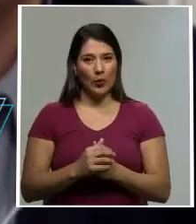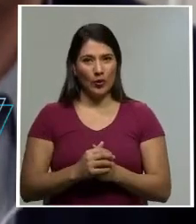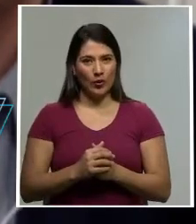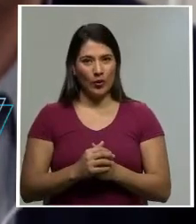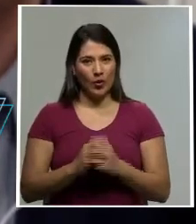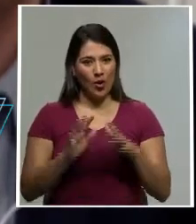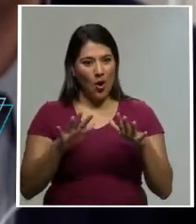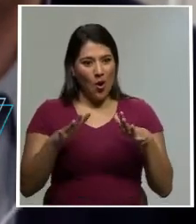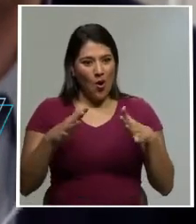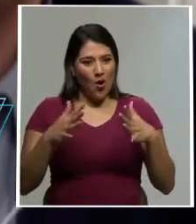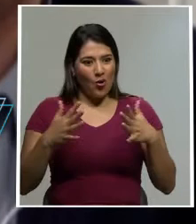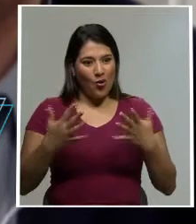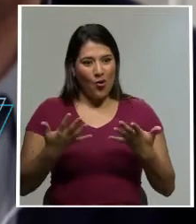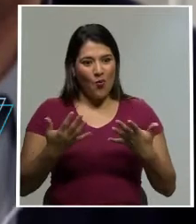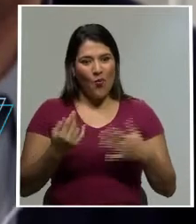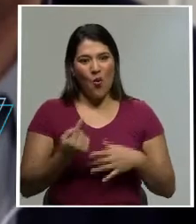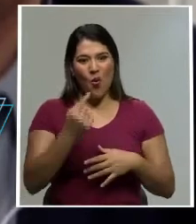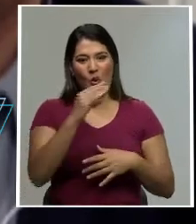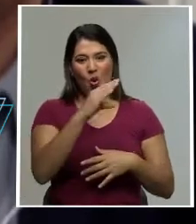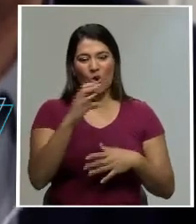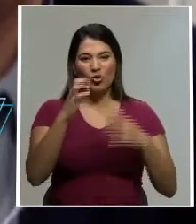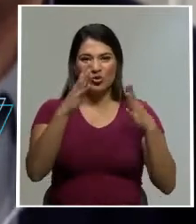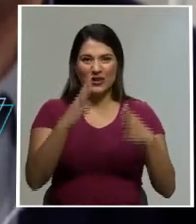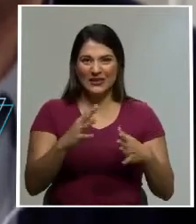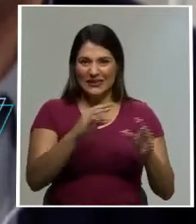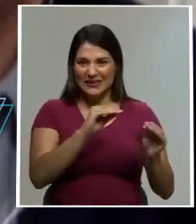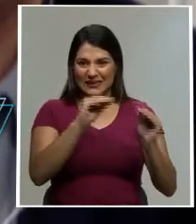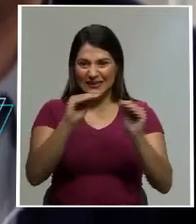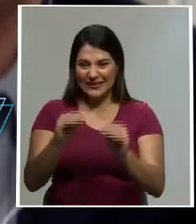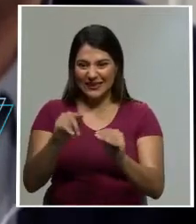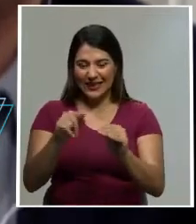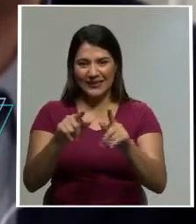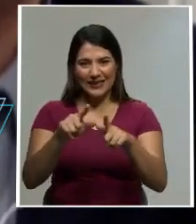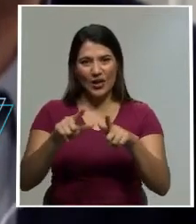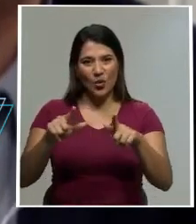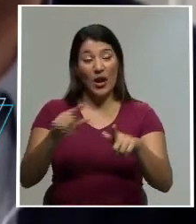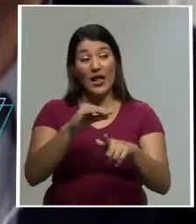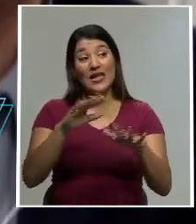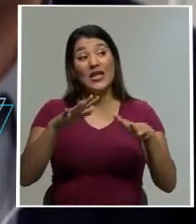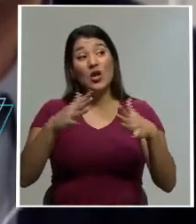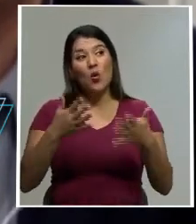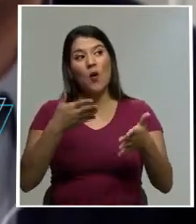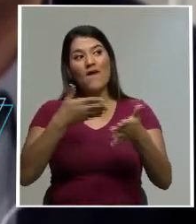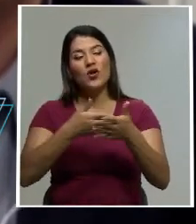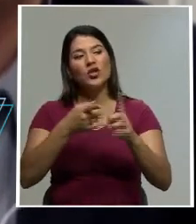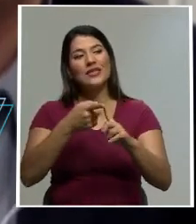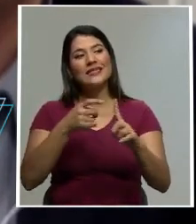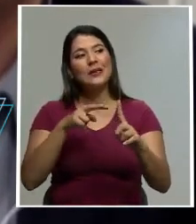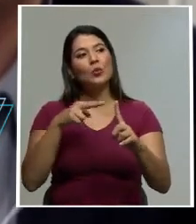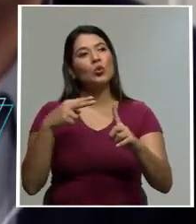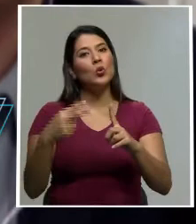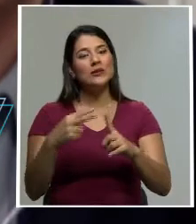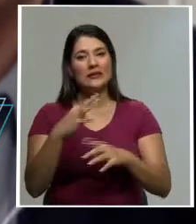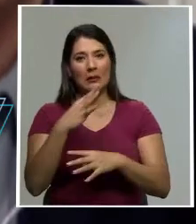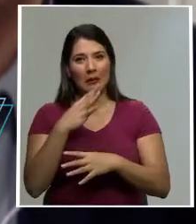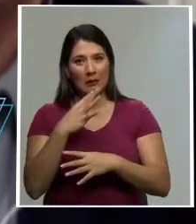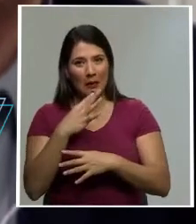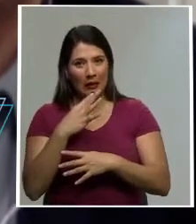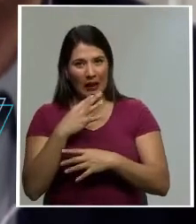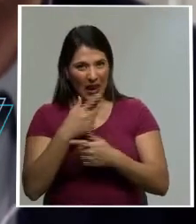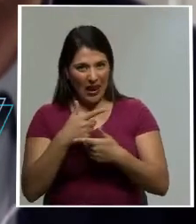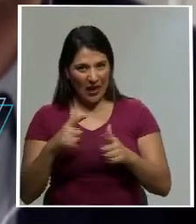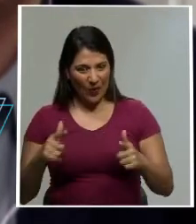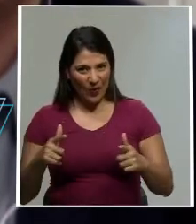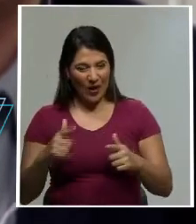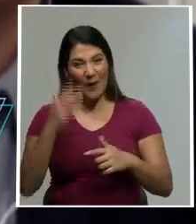es aterrizar un tico en esa zona y cómo te afectó incluso a nivel del lenguaje? Porque el